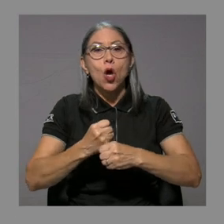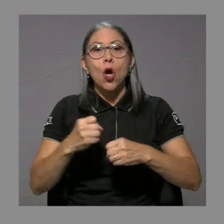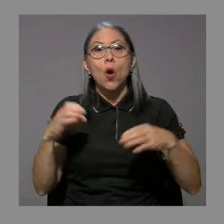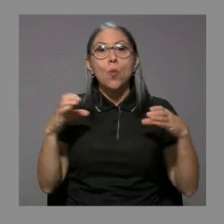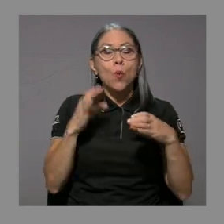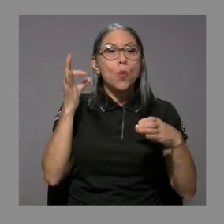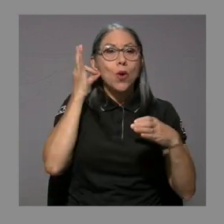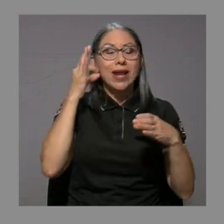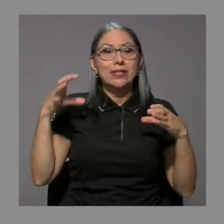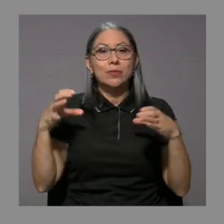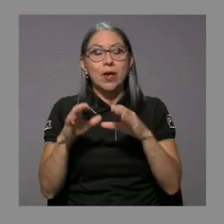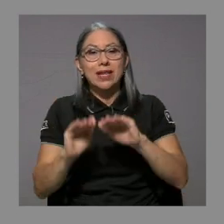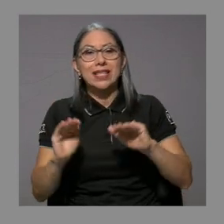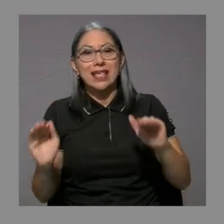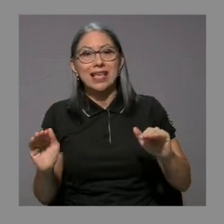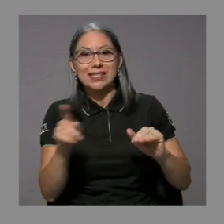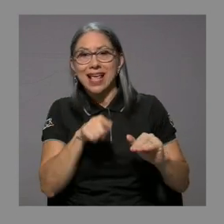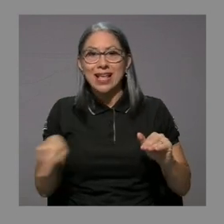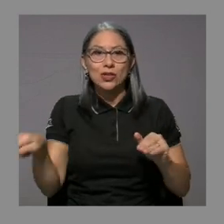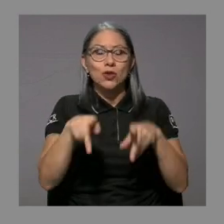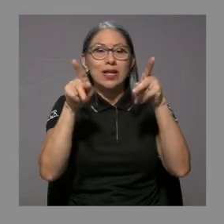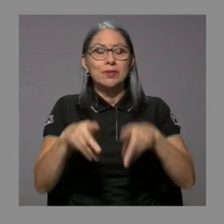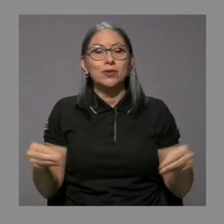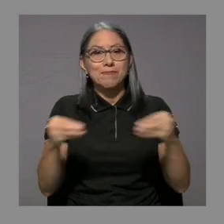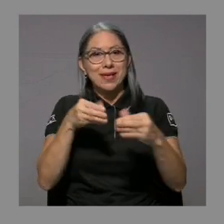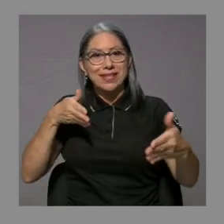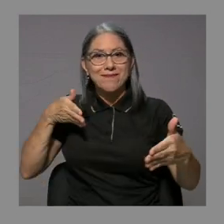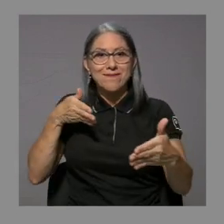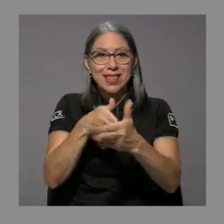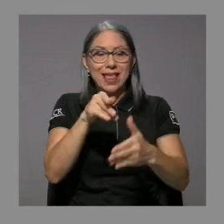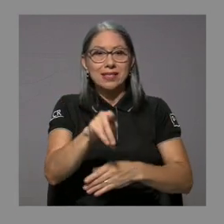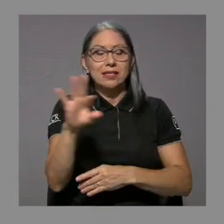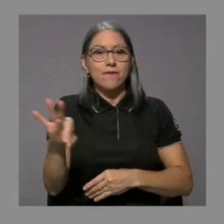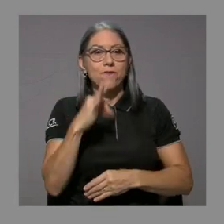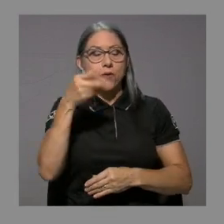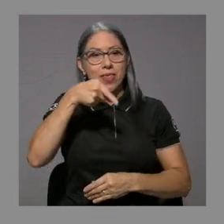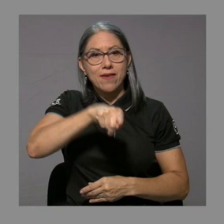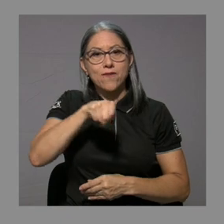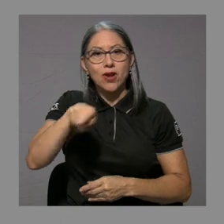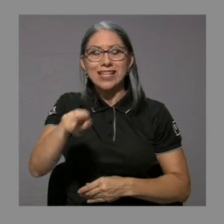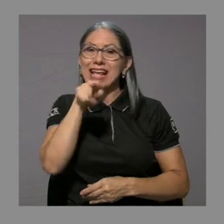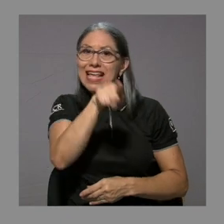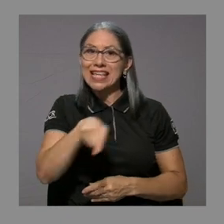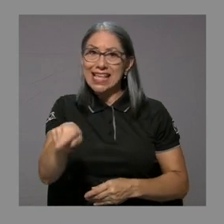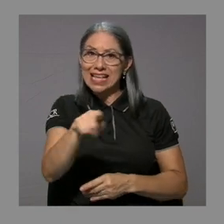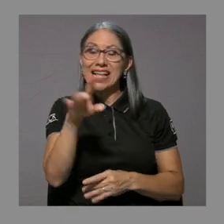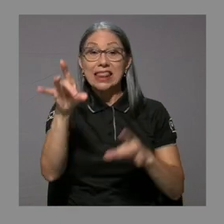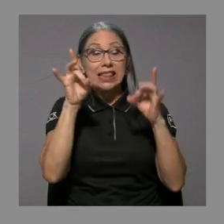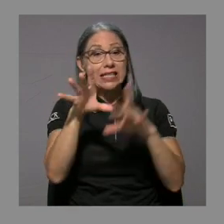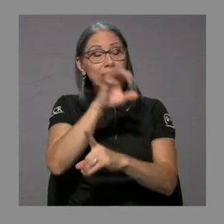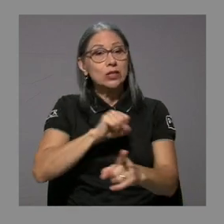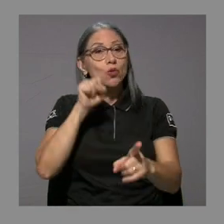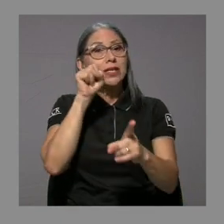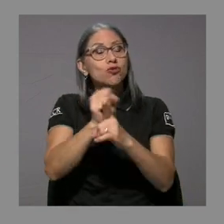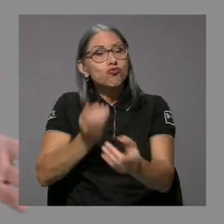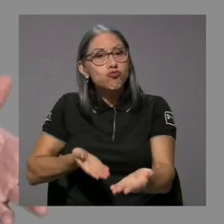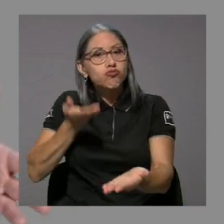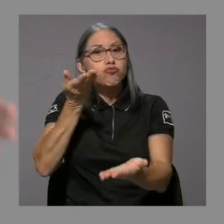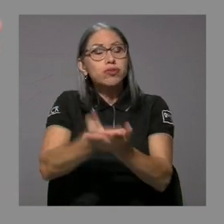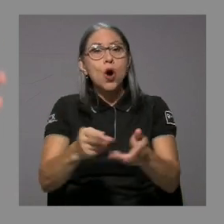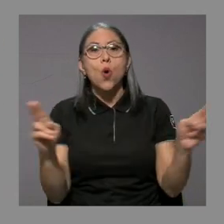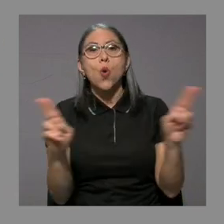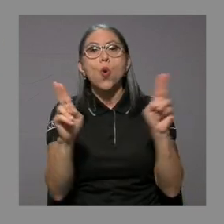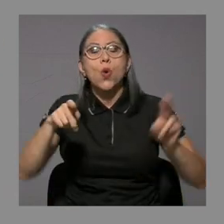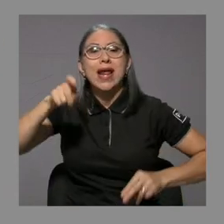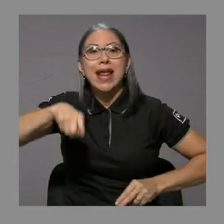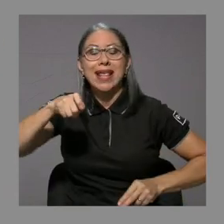Las mujeres y la niñez son las poblaciones más afectadas por esta forma de violencia y esta grave situación plantea